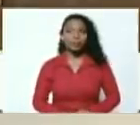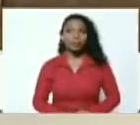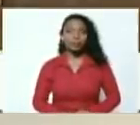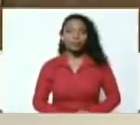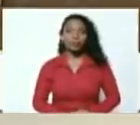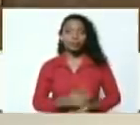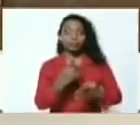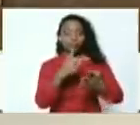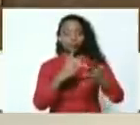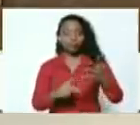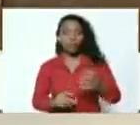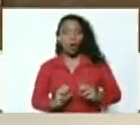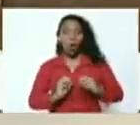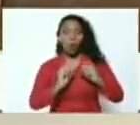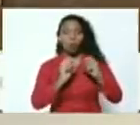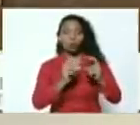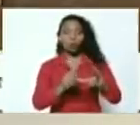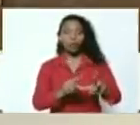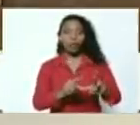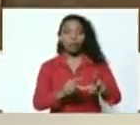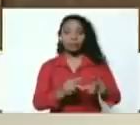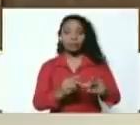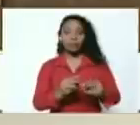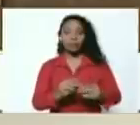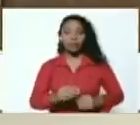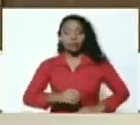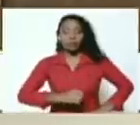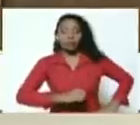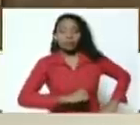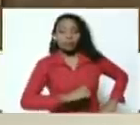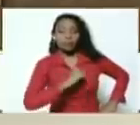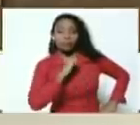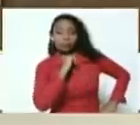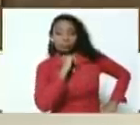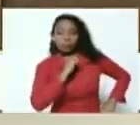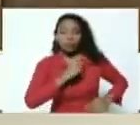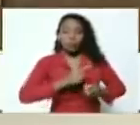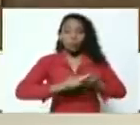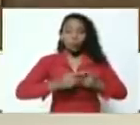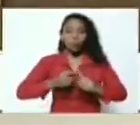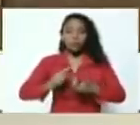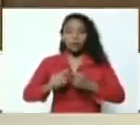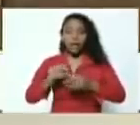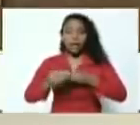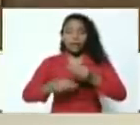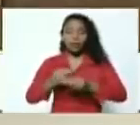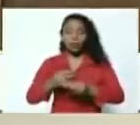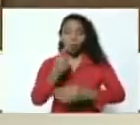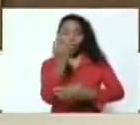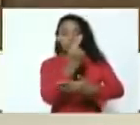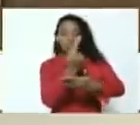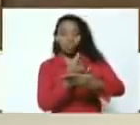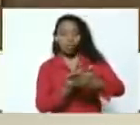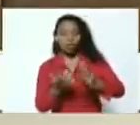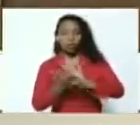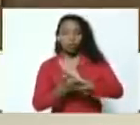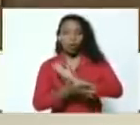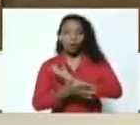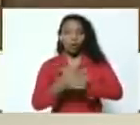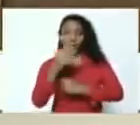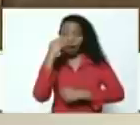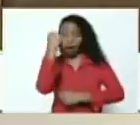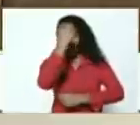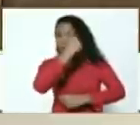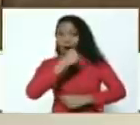en varias oportunidades posó para él, y él hizo bocetos del rostro